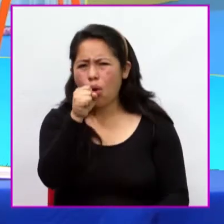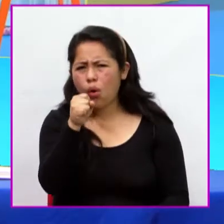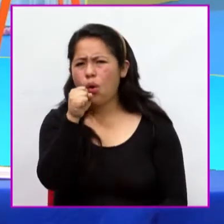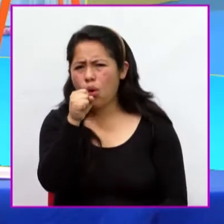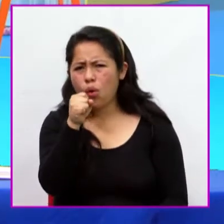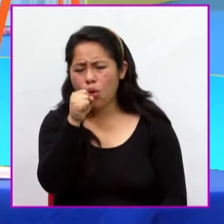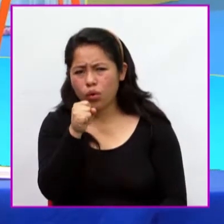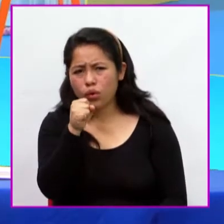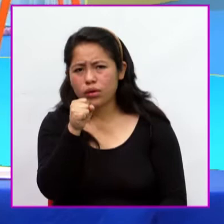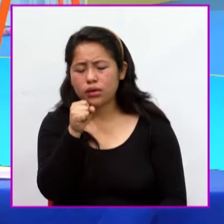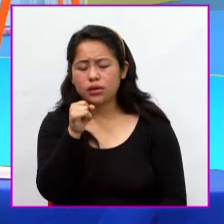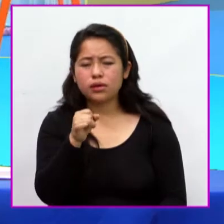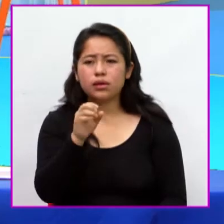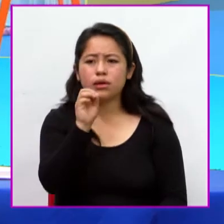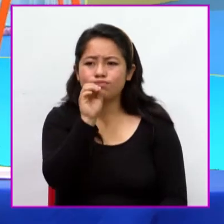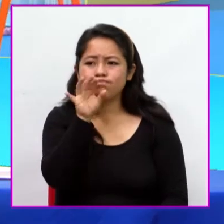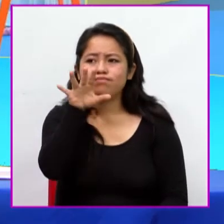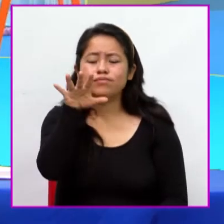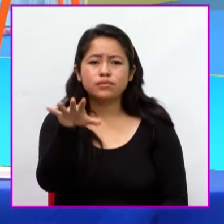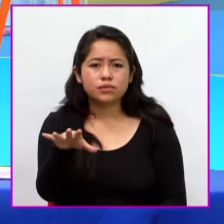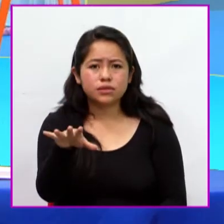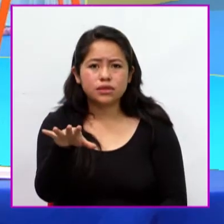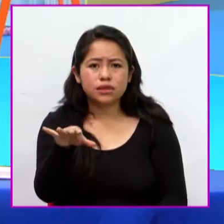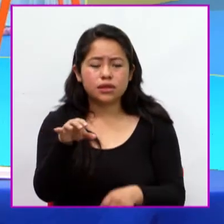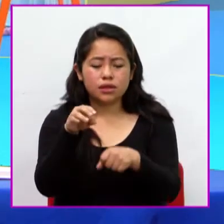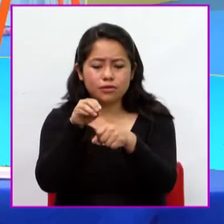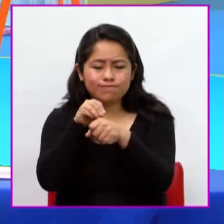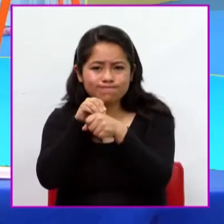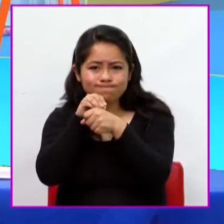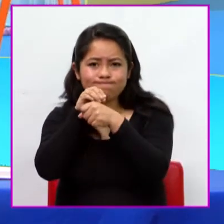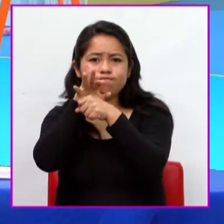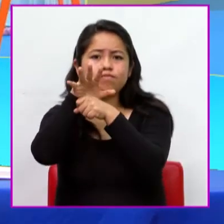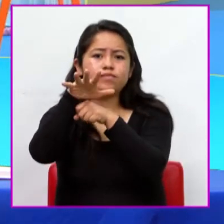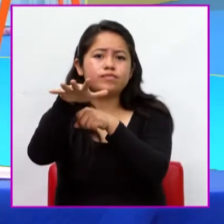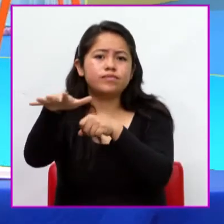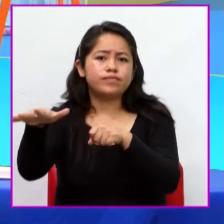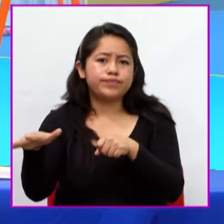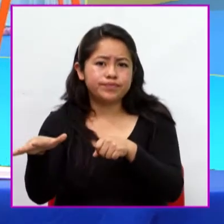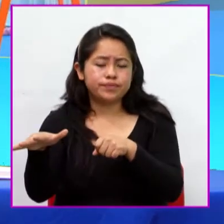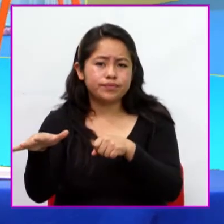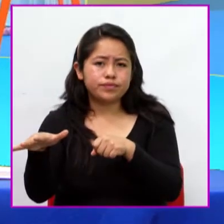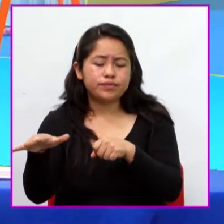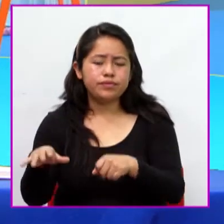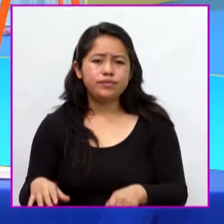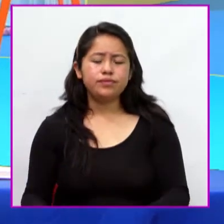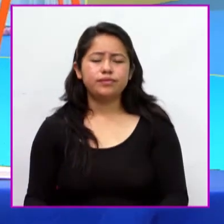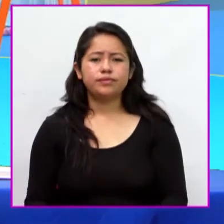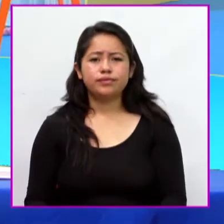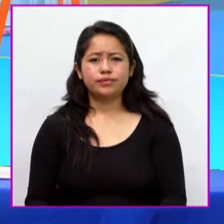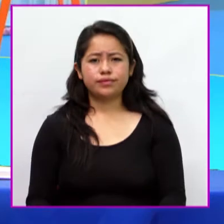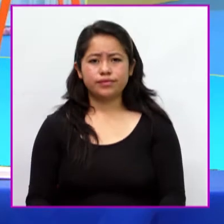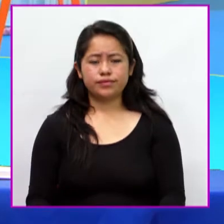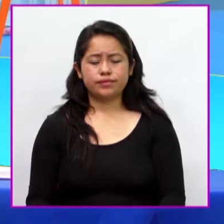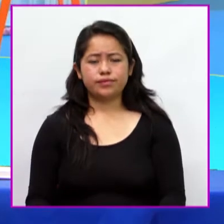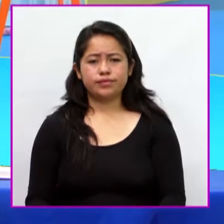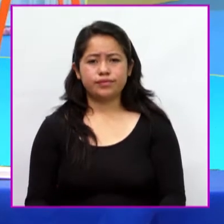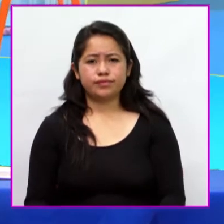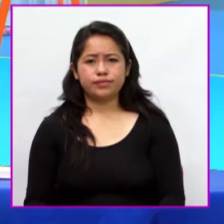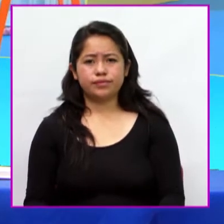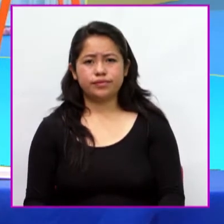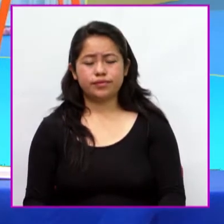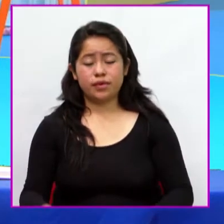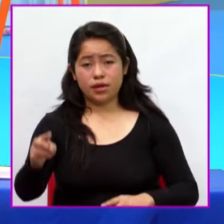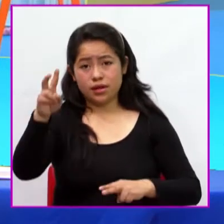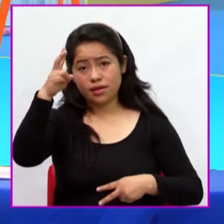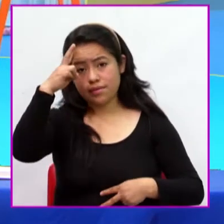o estornudar, puede despachar gotitas con estas bacterias o